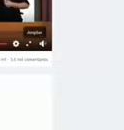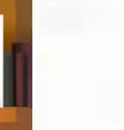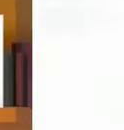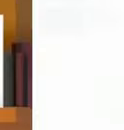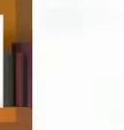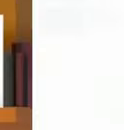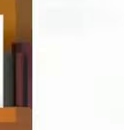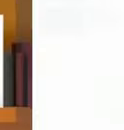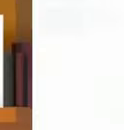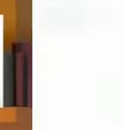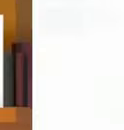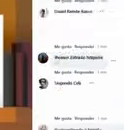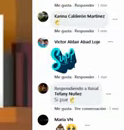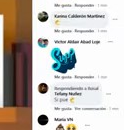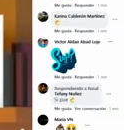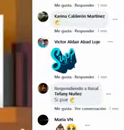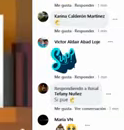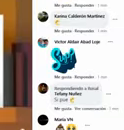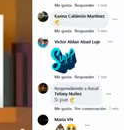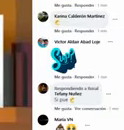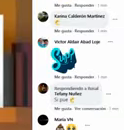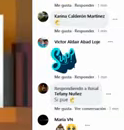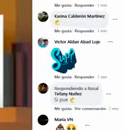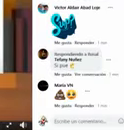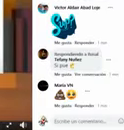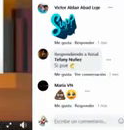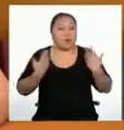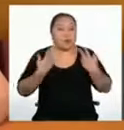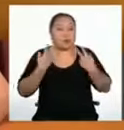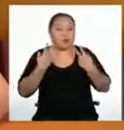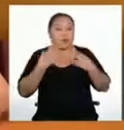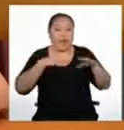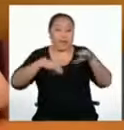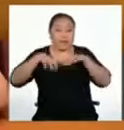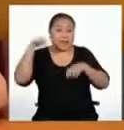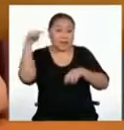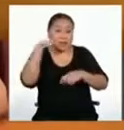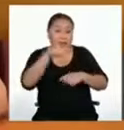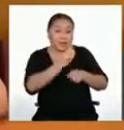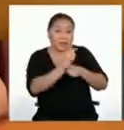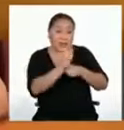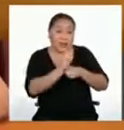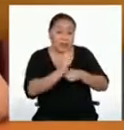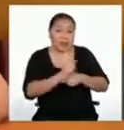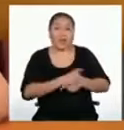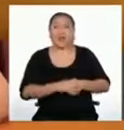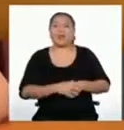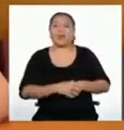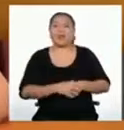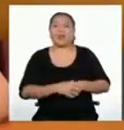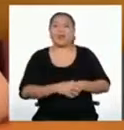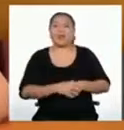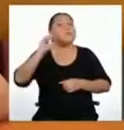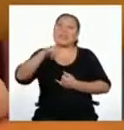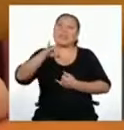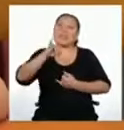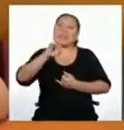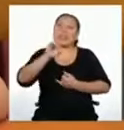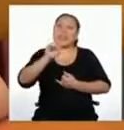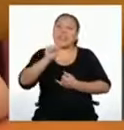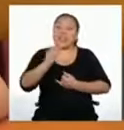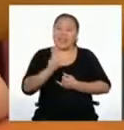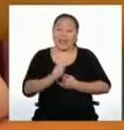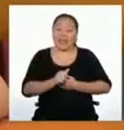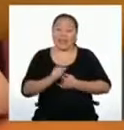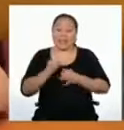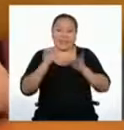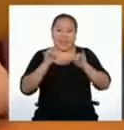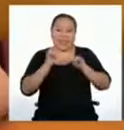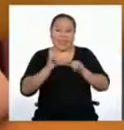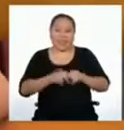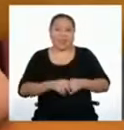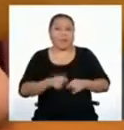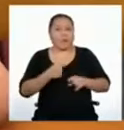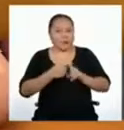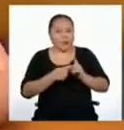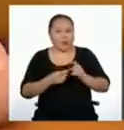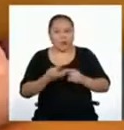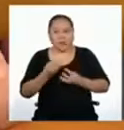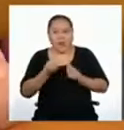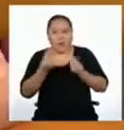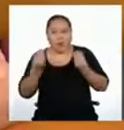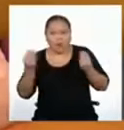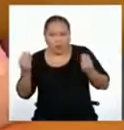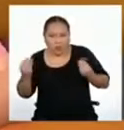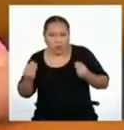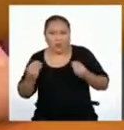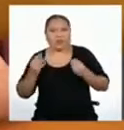chicos y chicas. Para poder realizar esta actividad, primero, con una constitución y